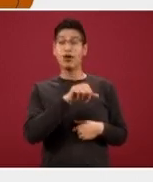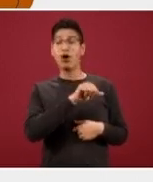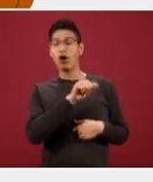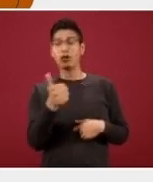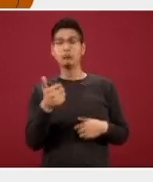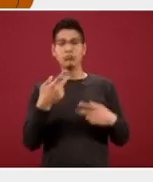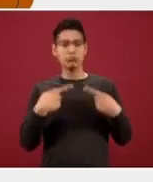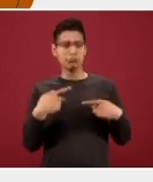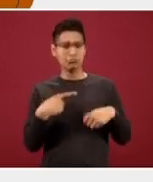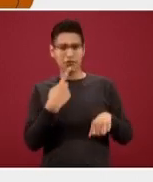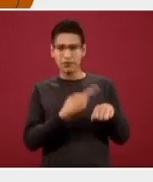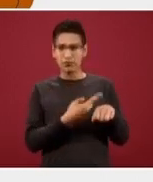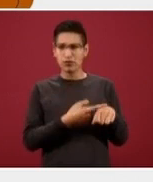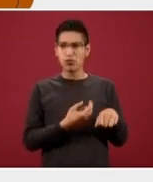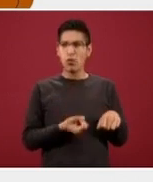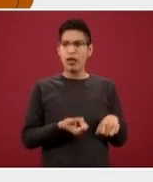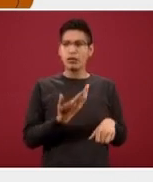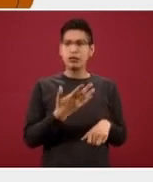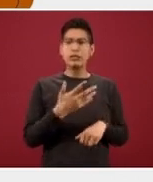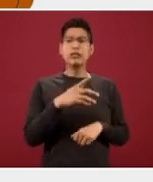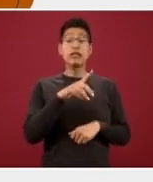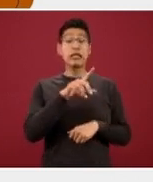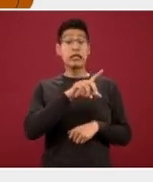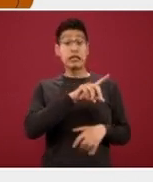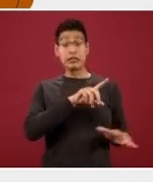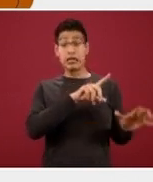sospechosos reportados y un total de